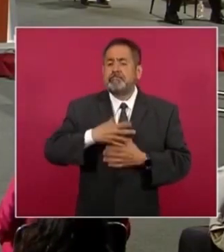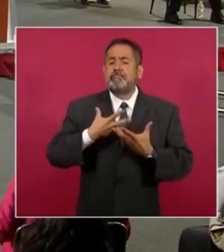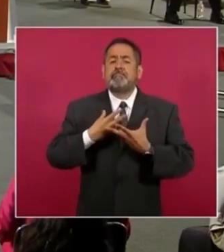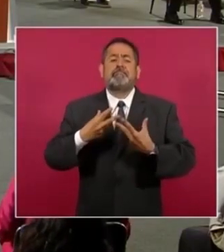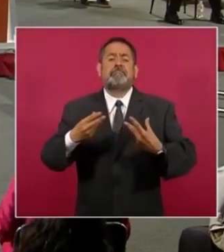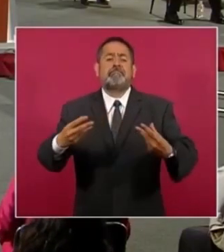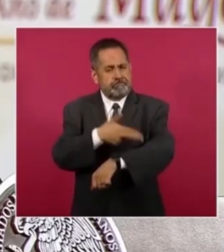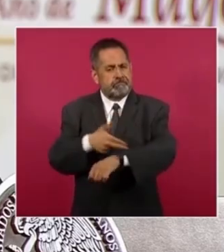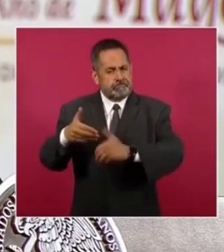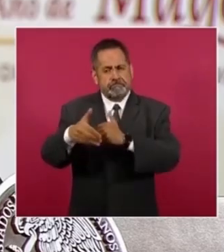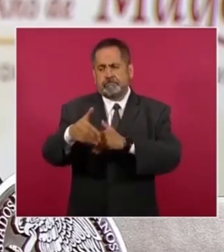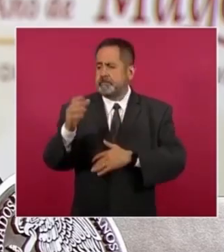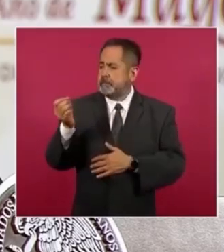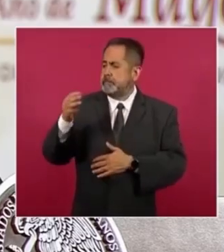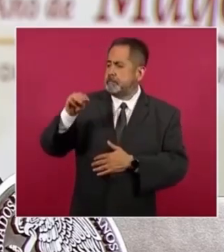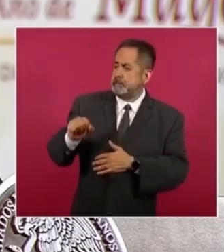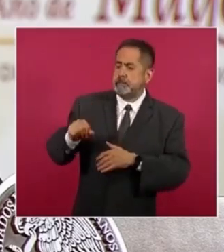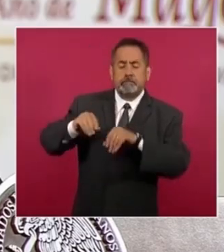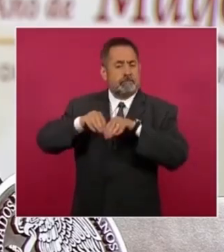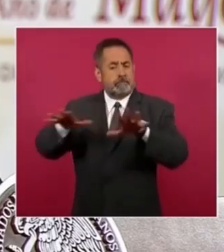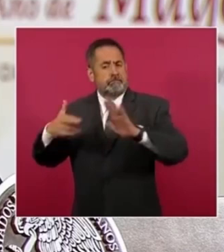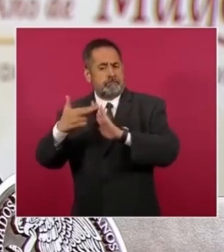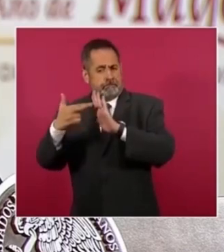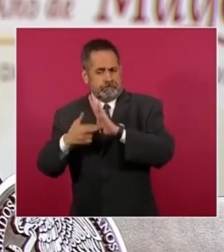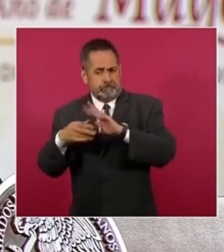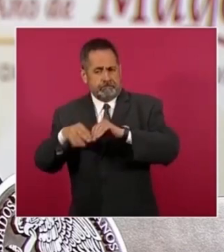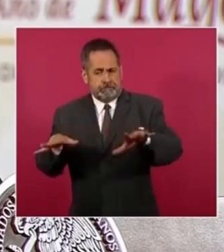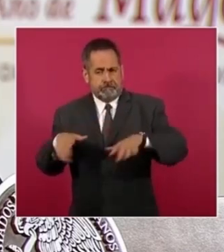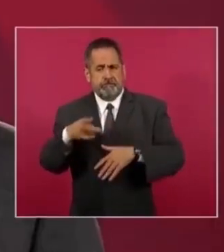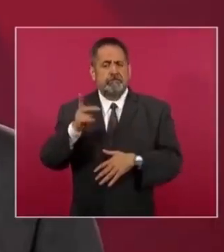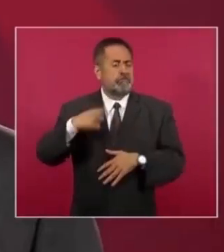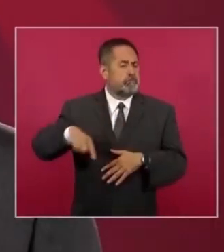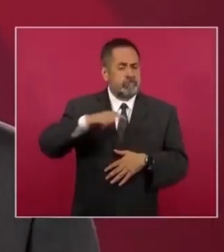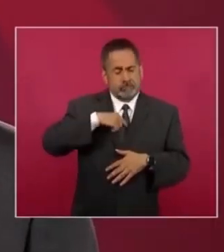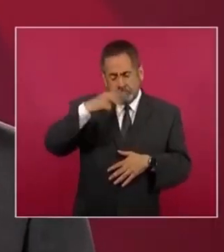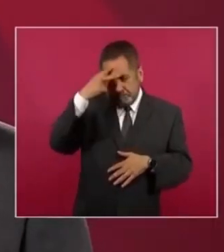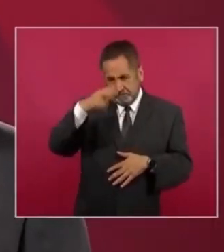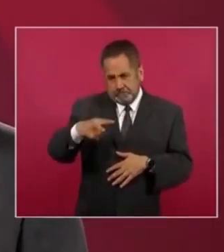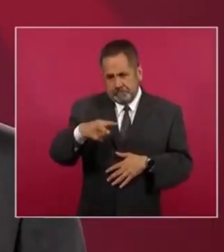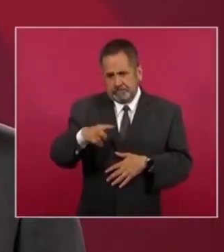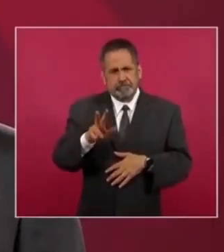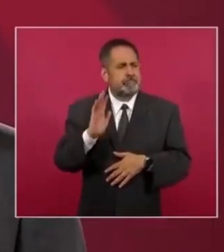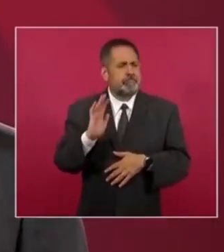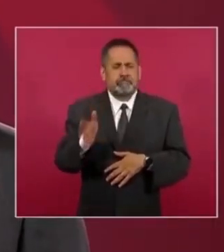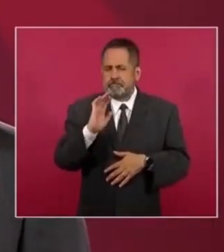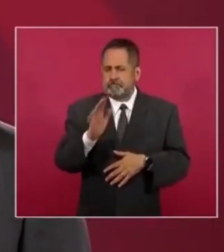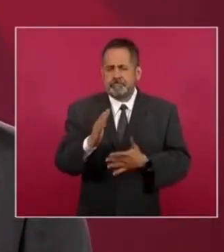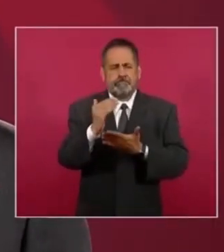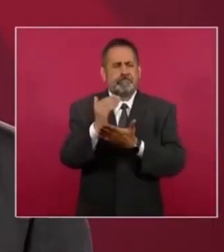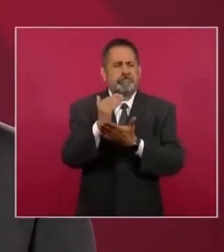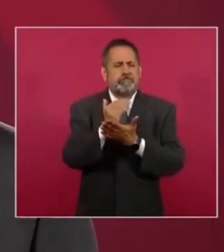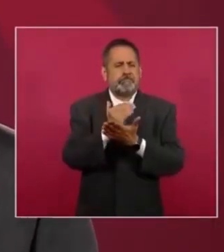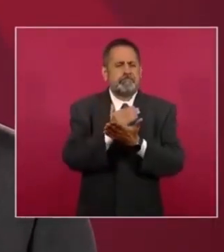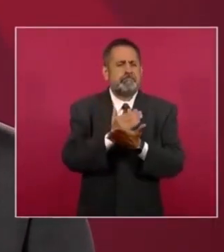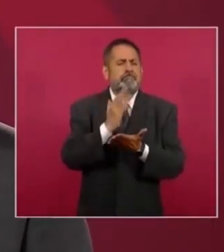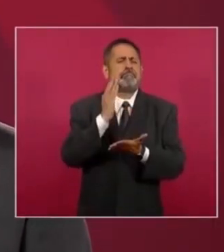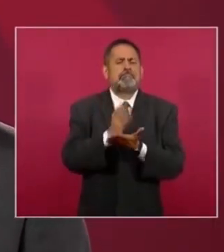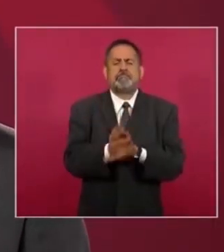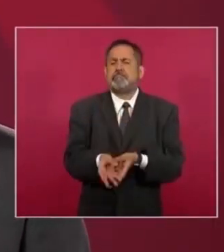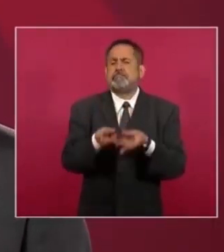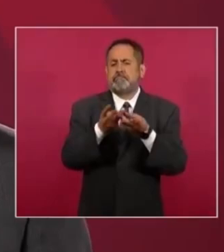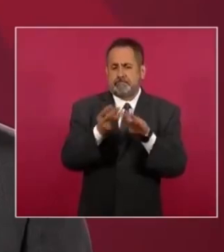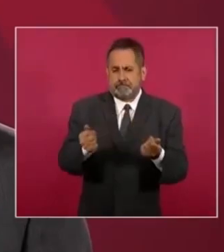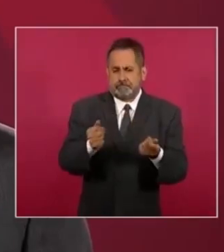importante pero podemos identificar que en méxico estamos ya cerrando el ciclo epidémico y transitando a